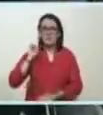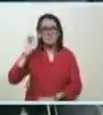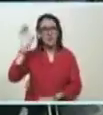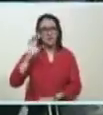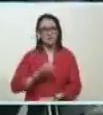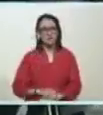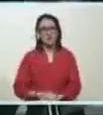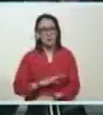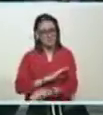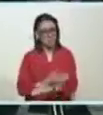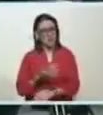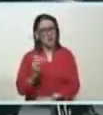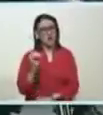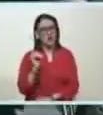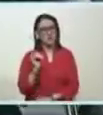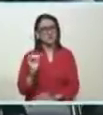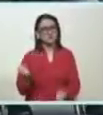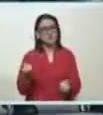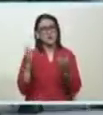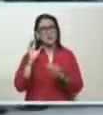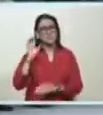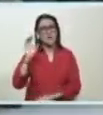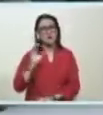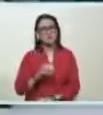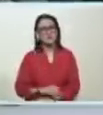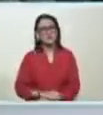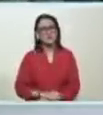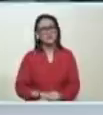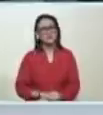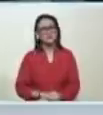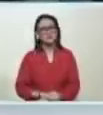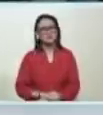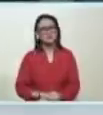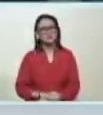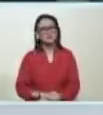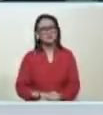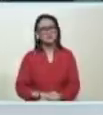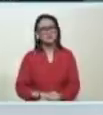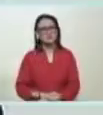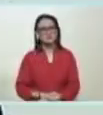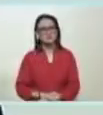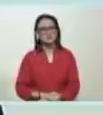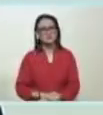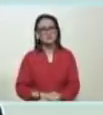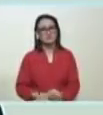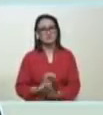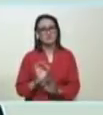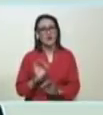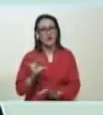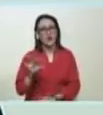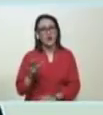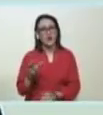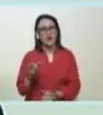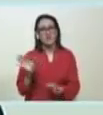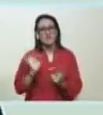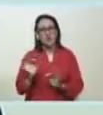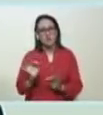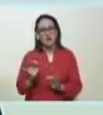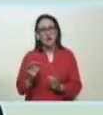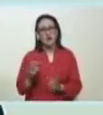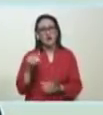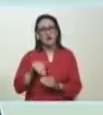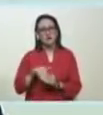Poder tenemos para salvar la patria por el camino que haya que salvarla. Y hemos elegido que el camino es electoral,